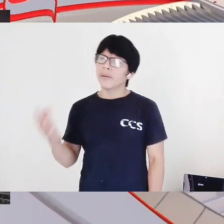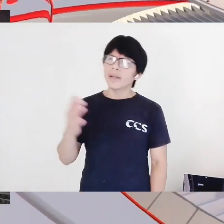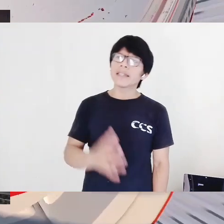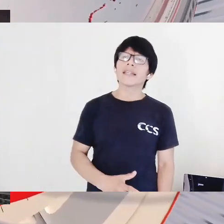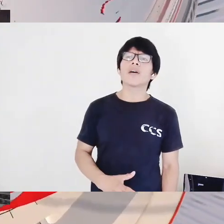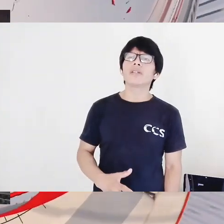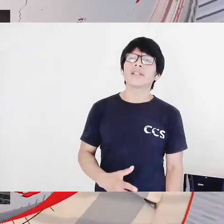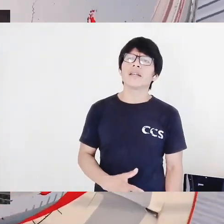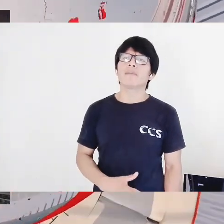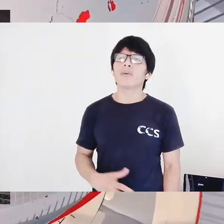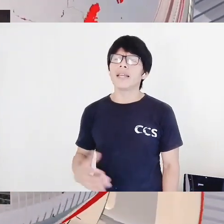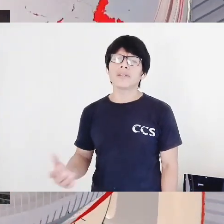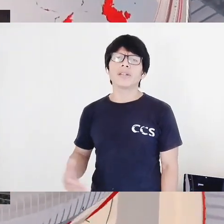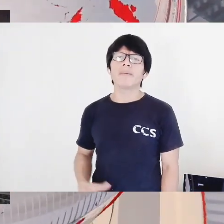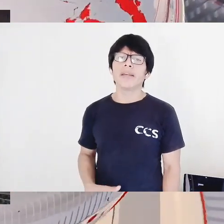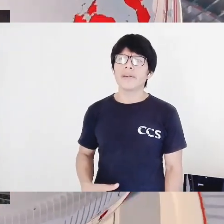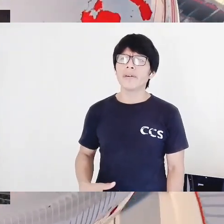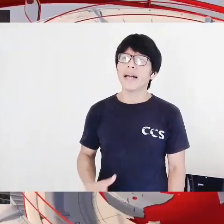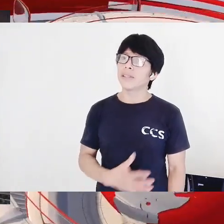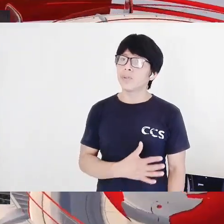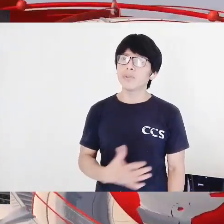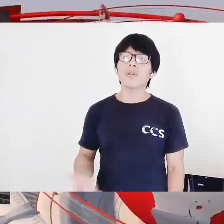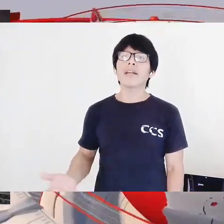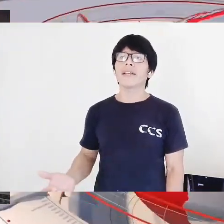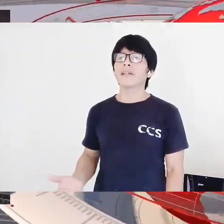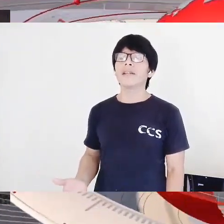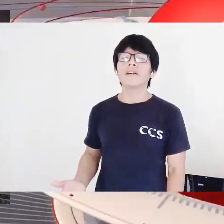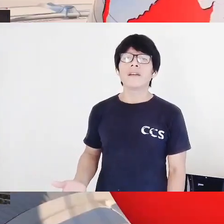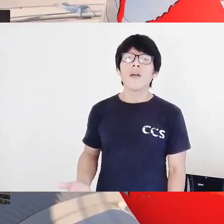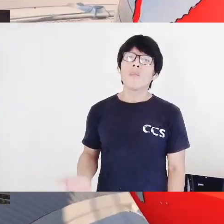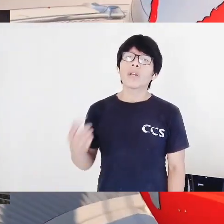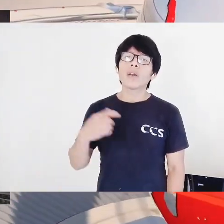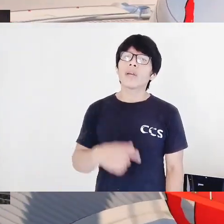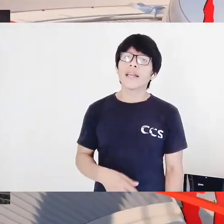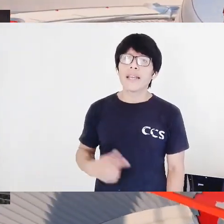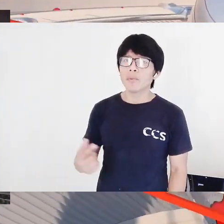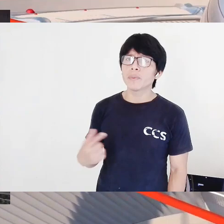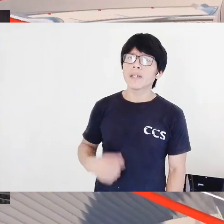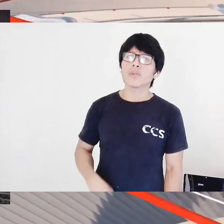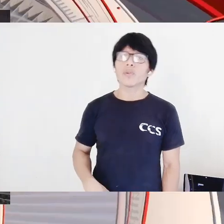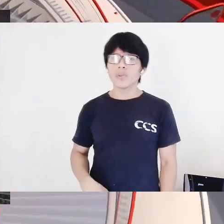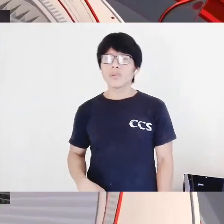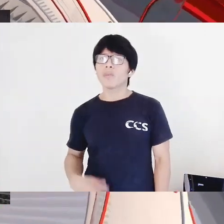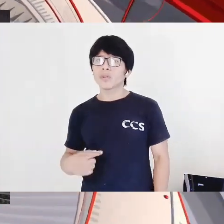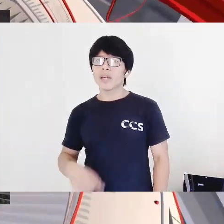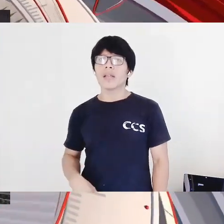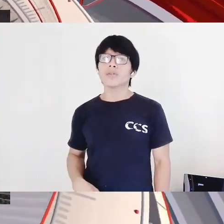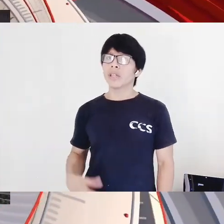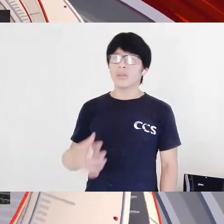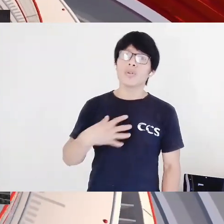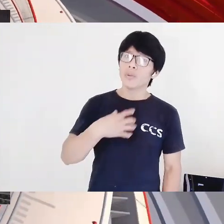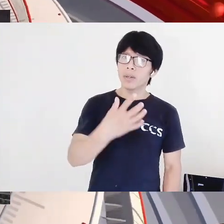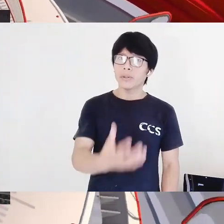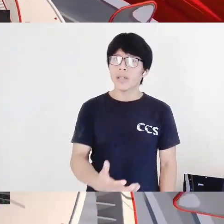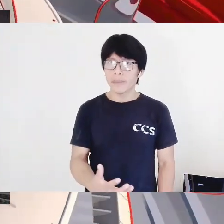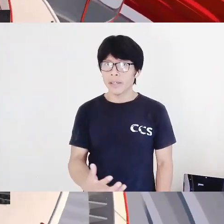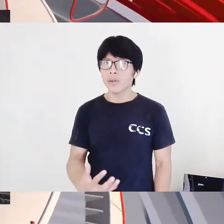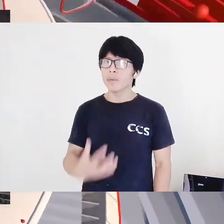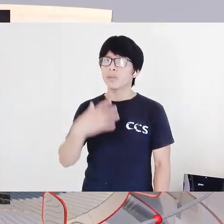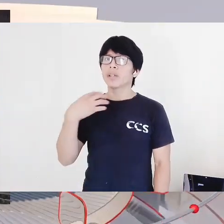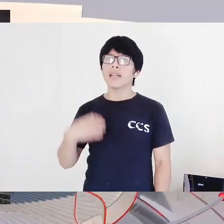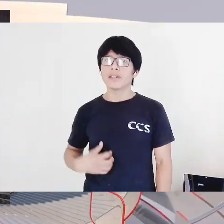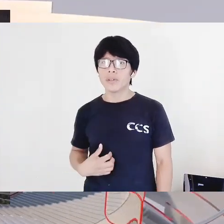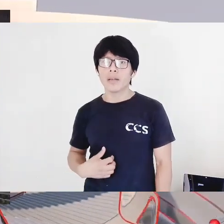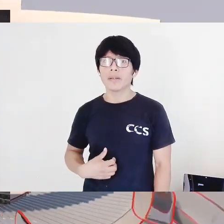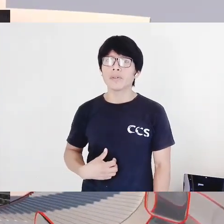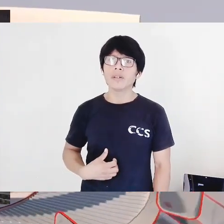señores, al igual que Claudia Sheinbaum en la Ciudad de México, ha sido muy tolerante, porque lo que queremos ver nosotros como ciudadanos, que yo lo veo en la Ciudad de México,